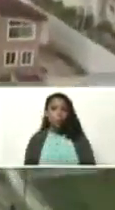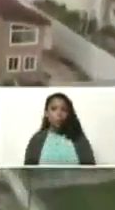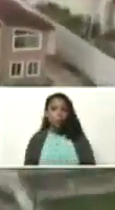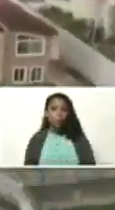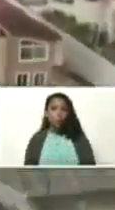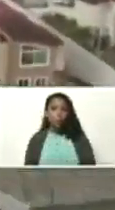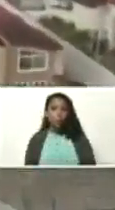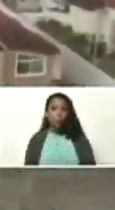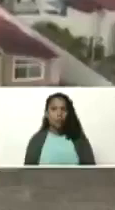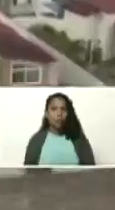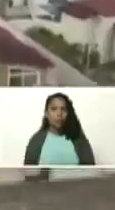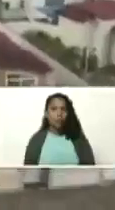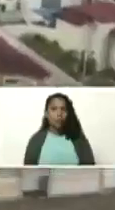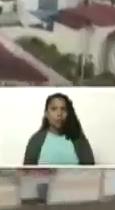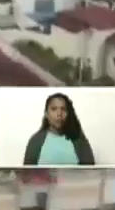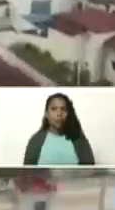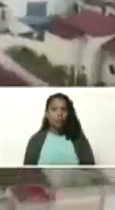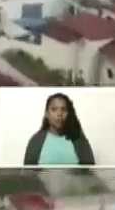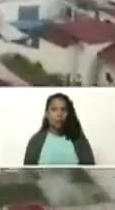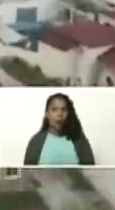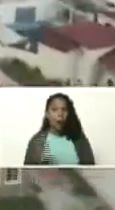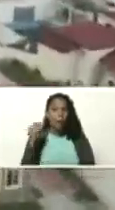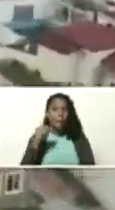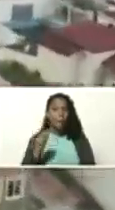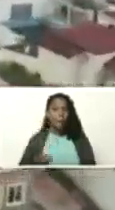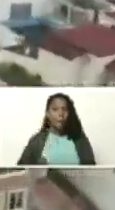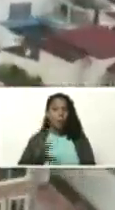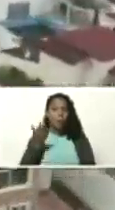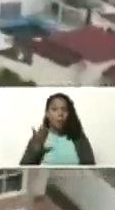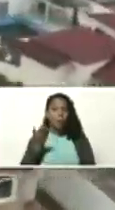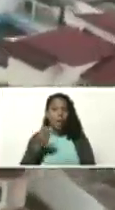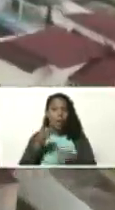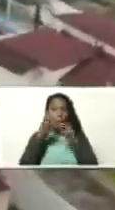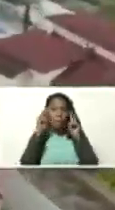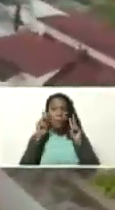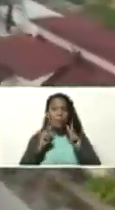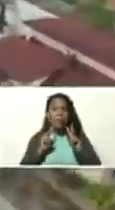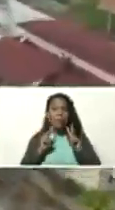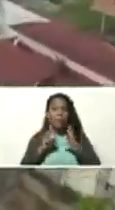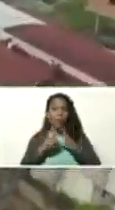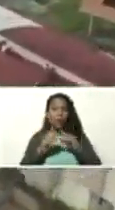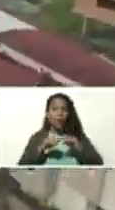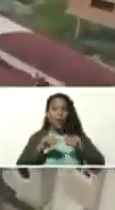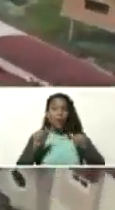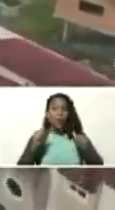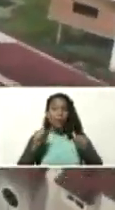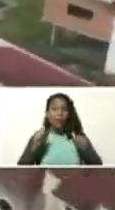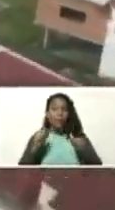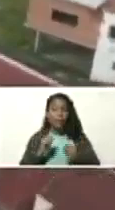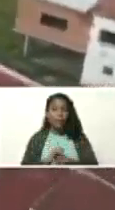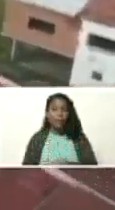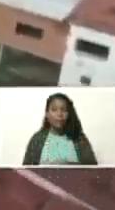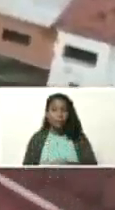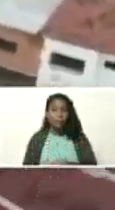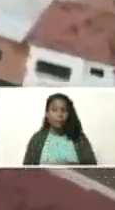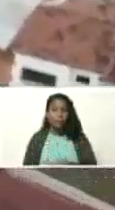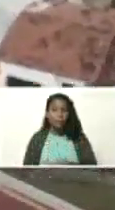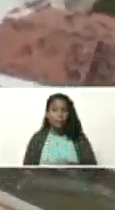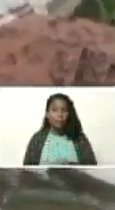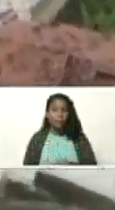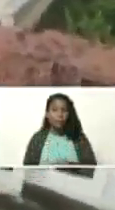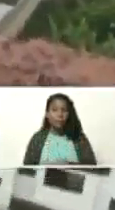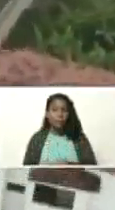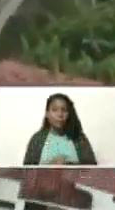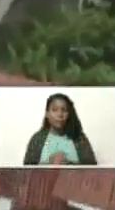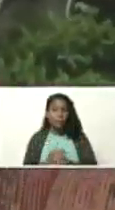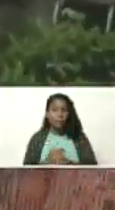Como le decía, lo más importante es la limpieza, que despegue de todos los sedimentos, de grandes ángeles, de grandes rocas. Estamos abocados